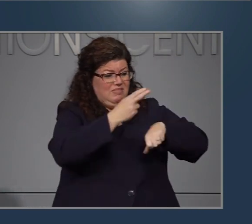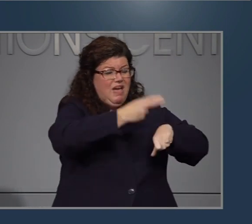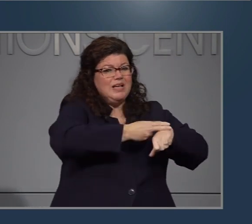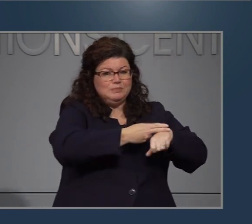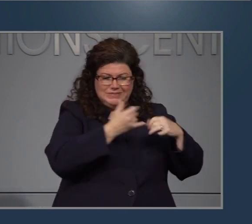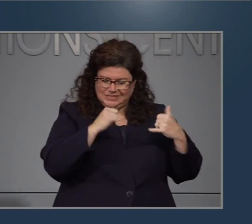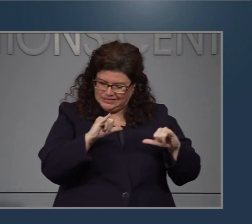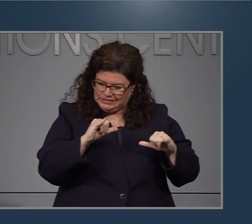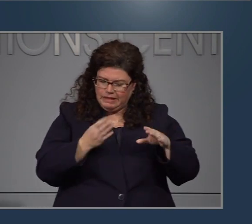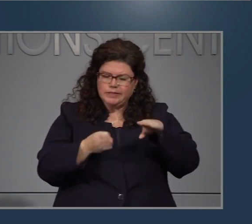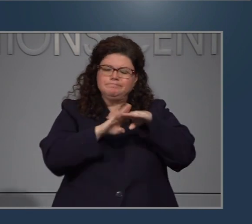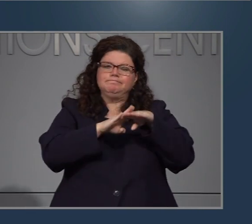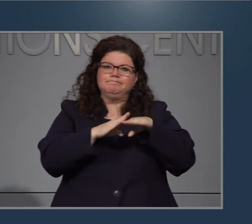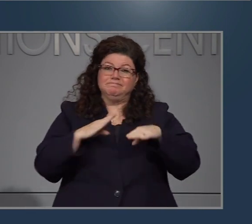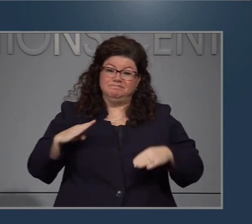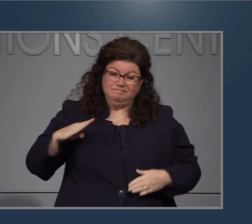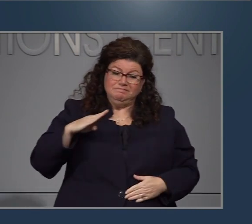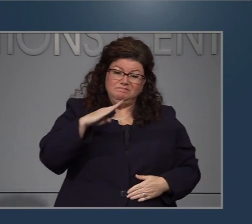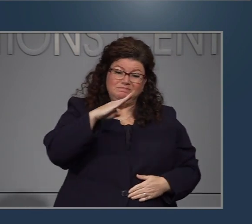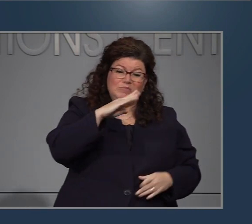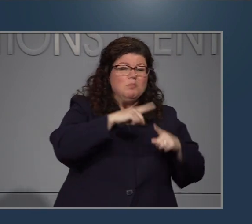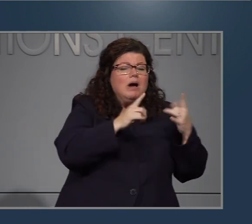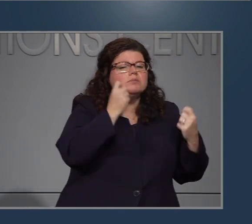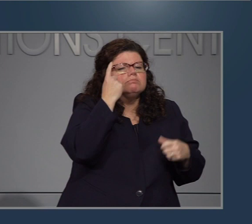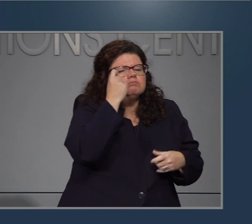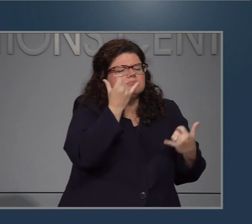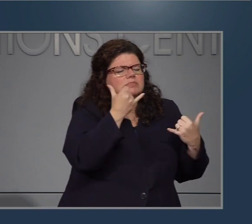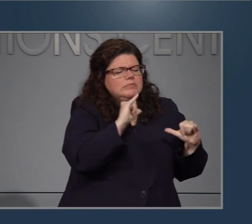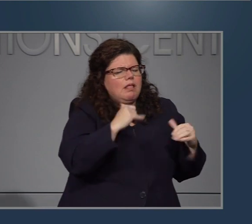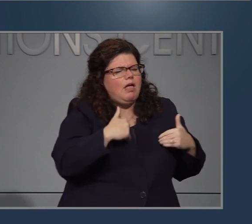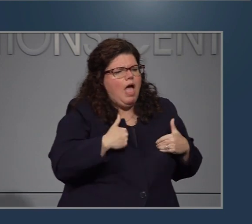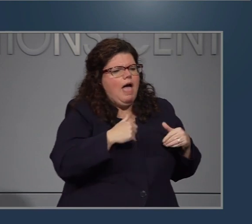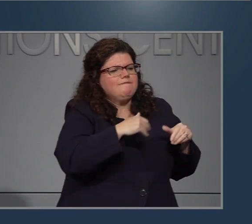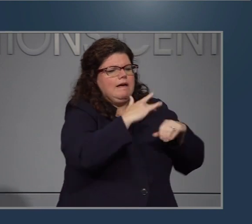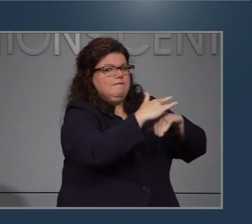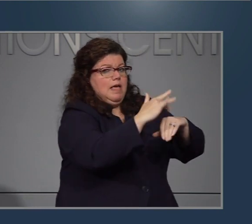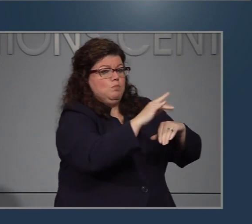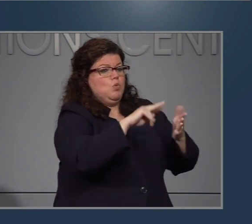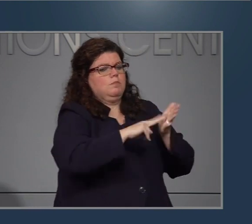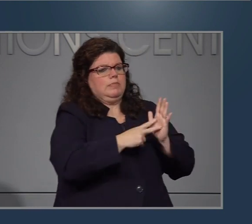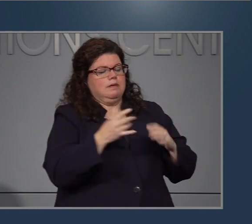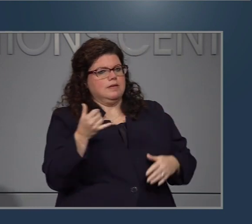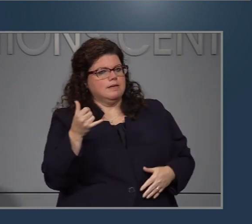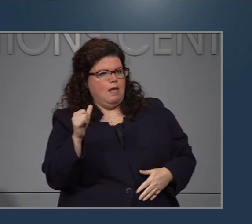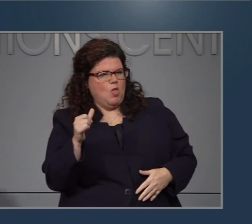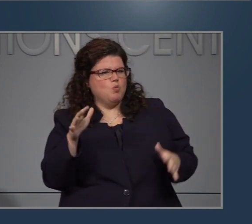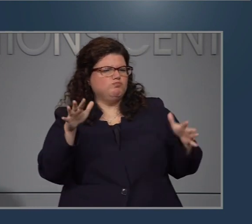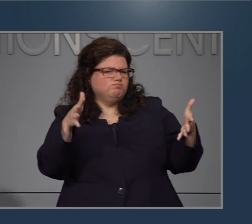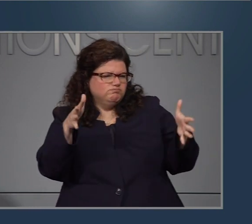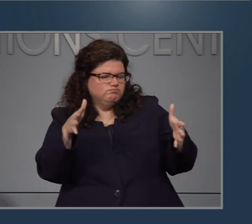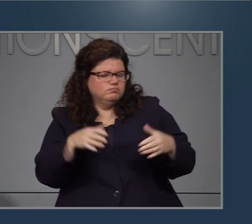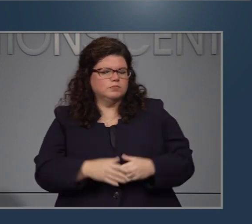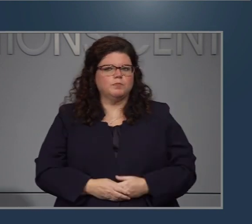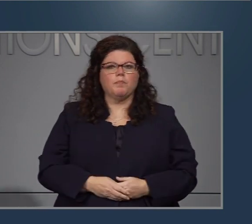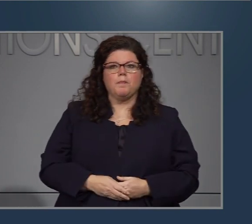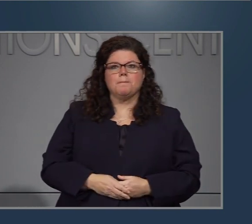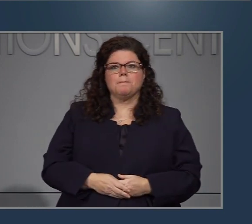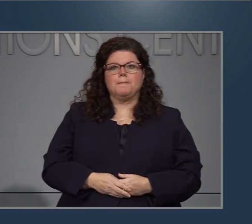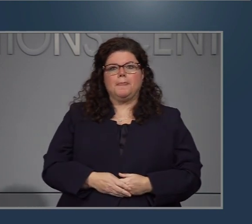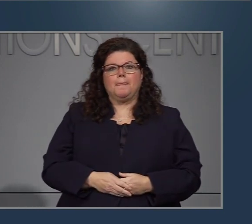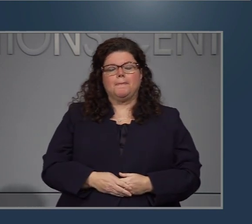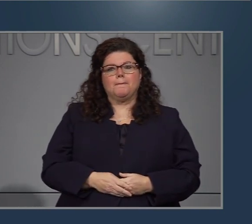línea amarilla. La trayectoria de hospitalizaciones de Carolina del Norte sigue elevándose,